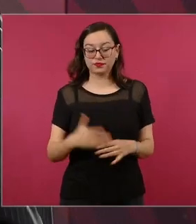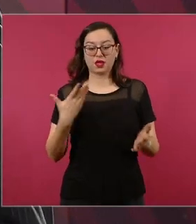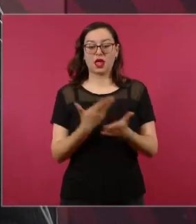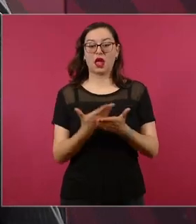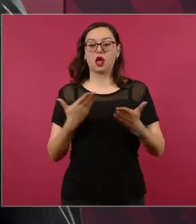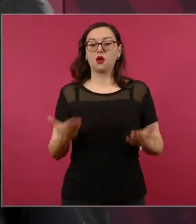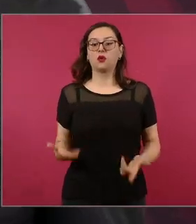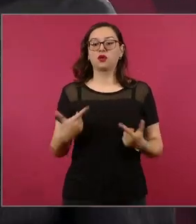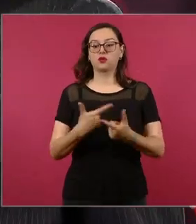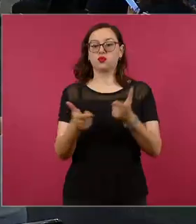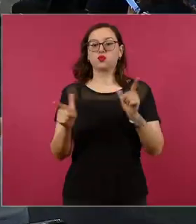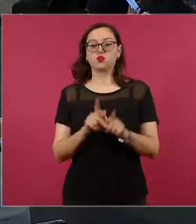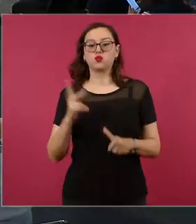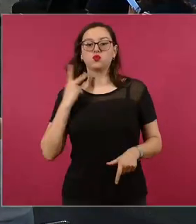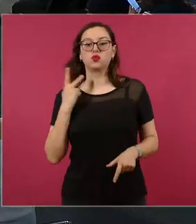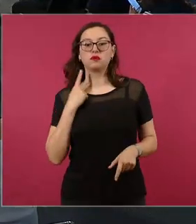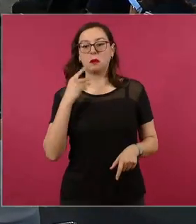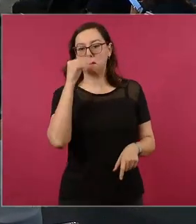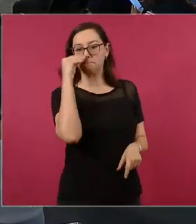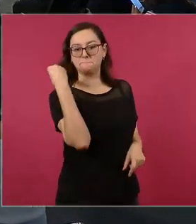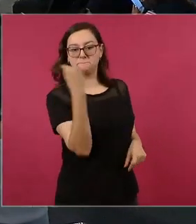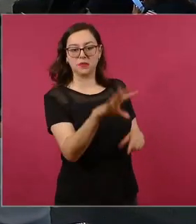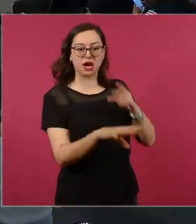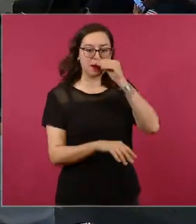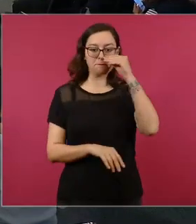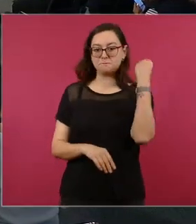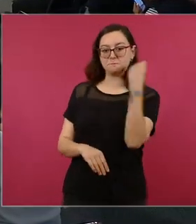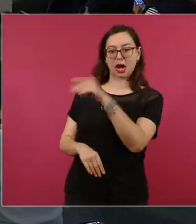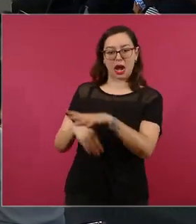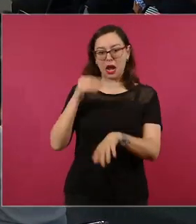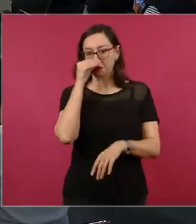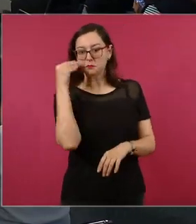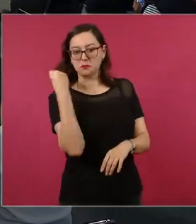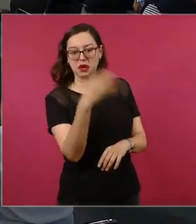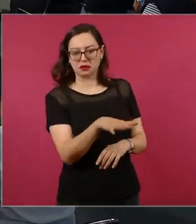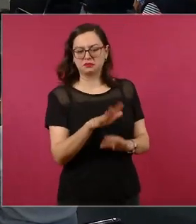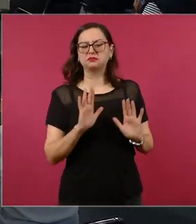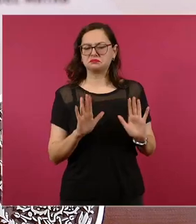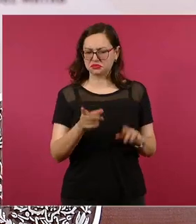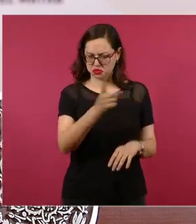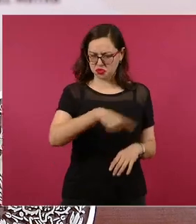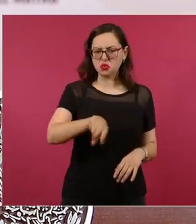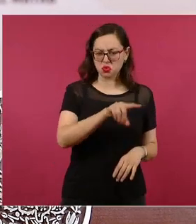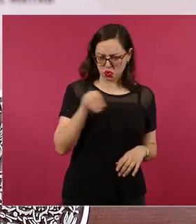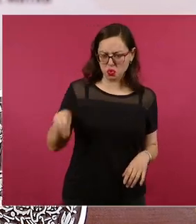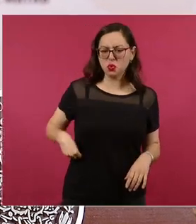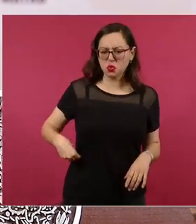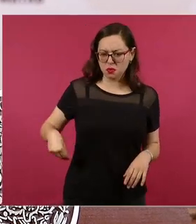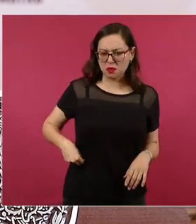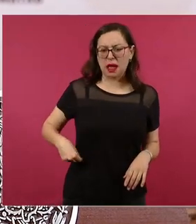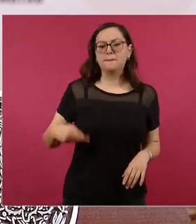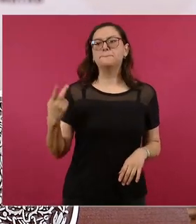partidos, y sí tienen culpa a los partidos, pero no nada más a los partidos, ¿no?